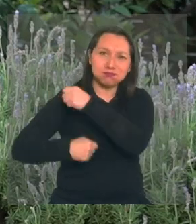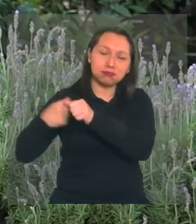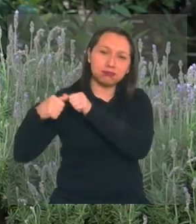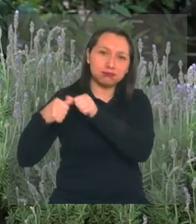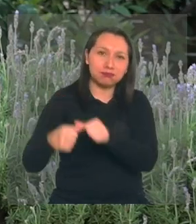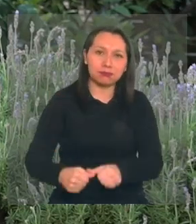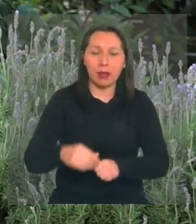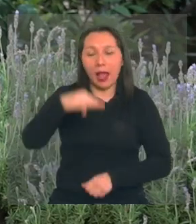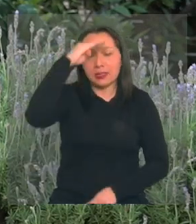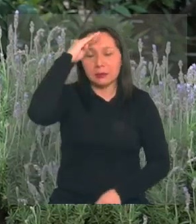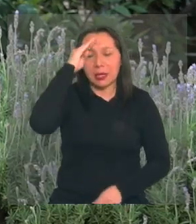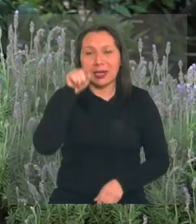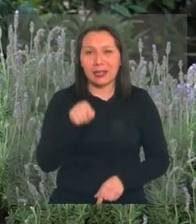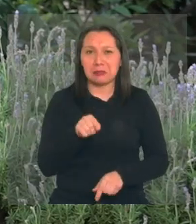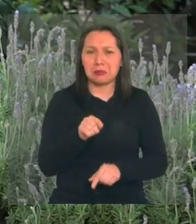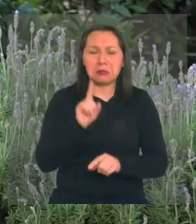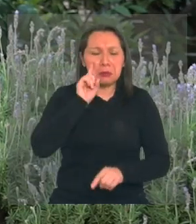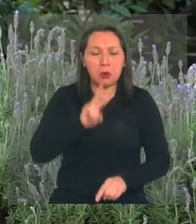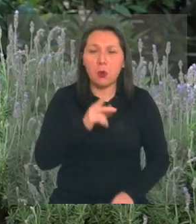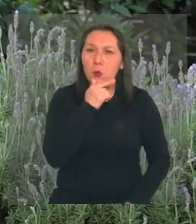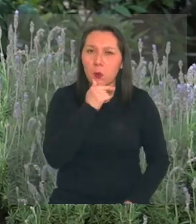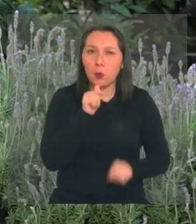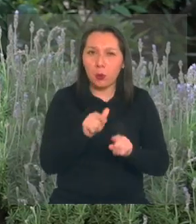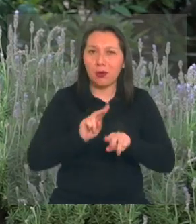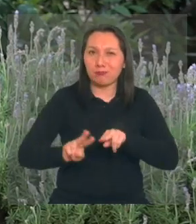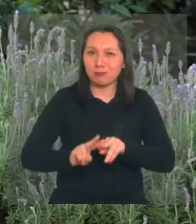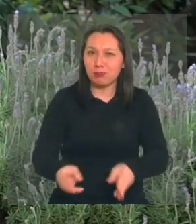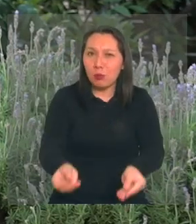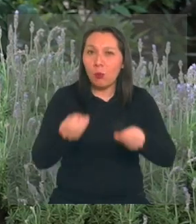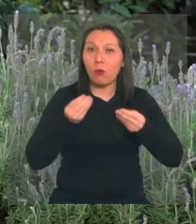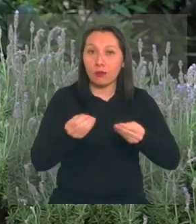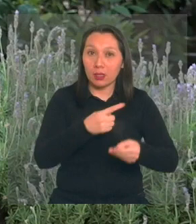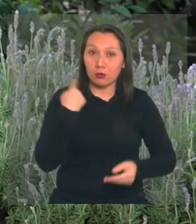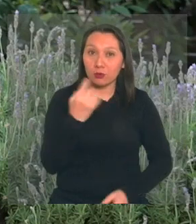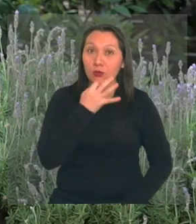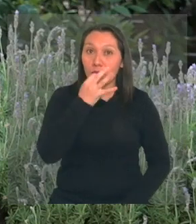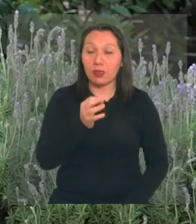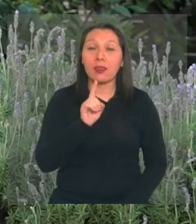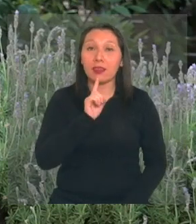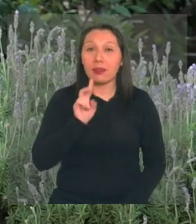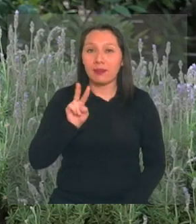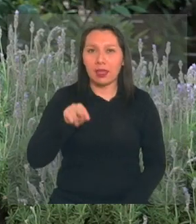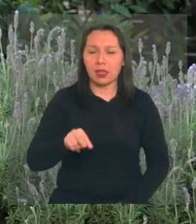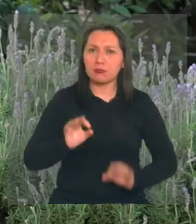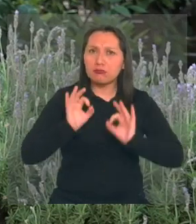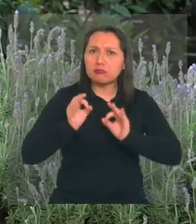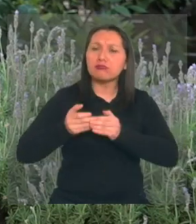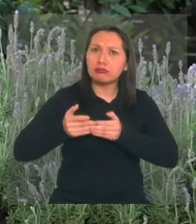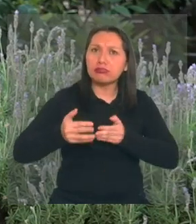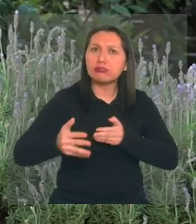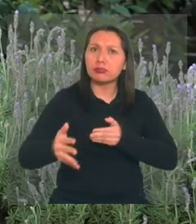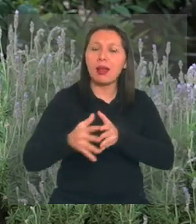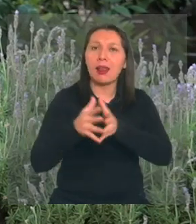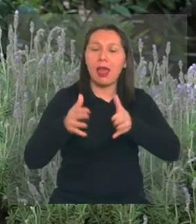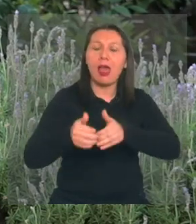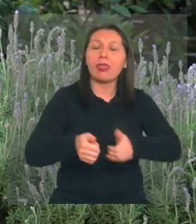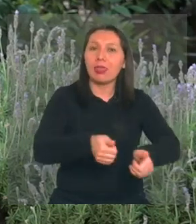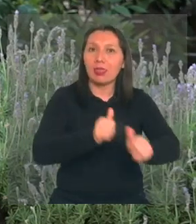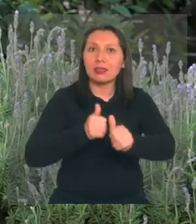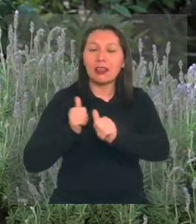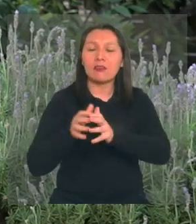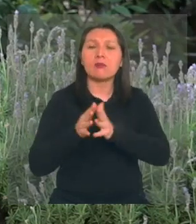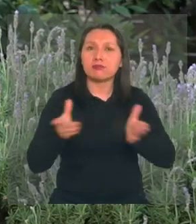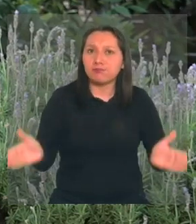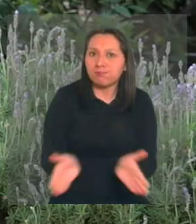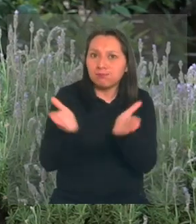con experiencia, que no me cabe duda que lo hará muy bien. Como lo hemos dicho, TVN es tierra fértil para grandes desafíos. Queremos